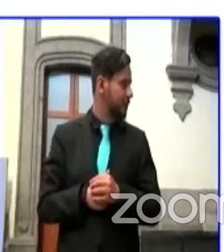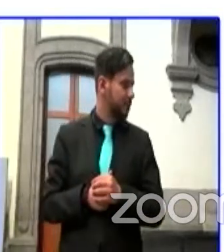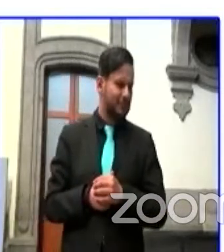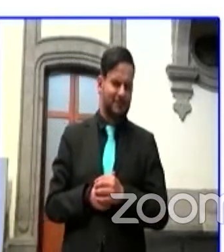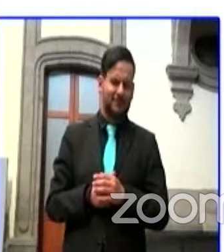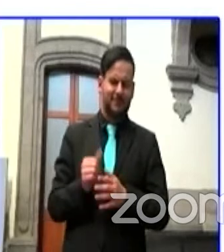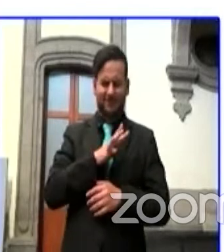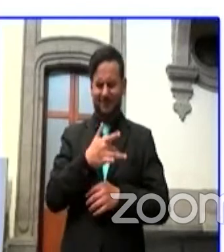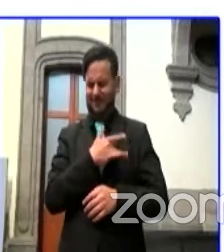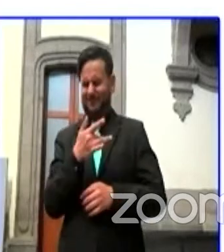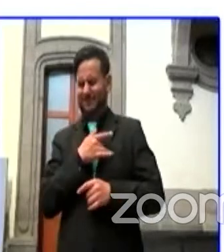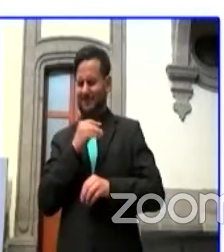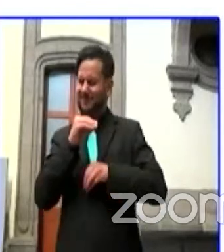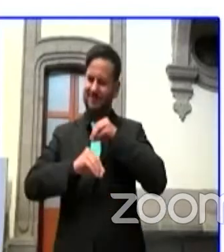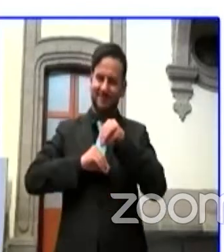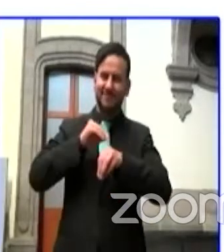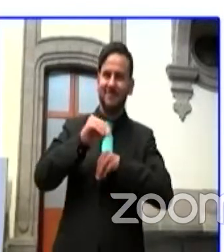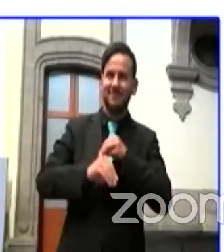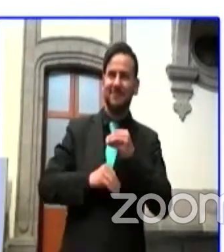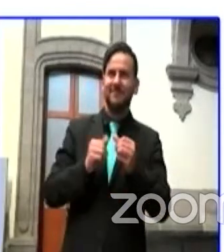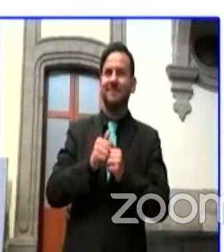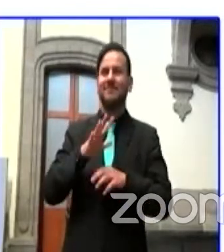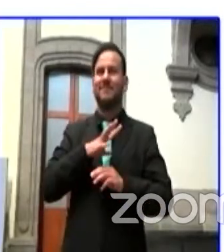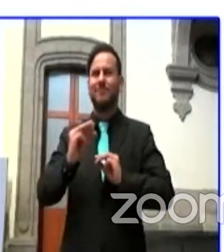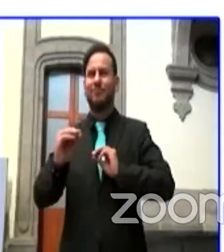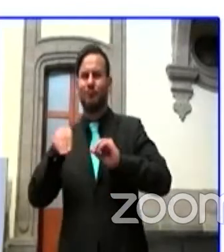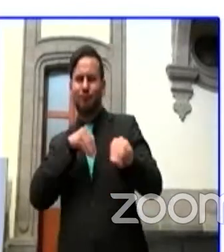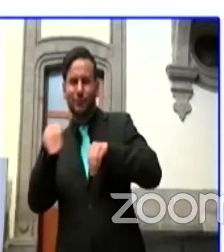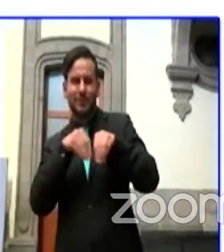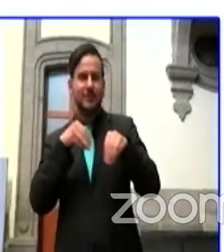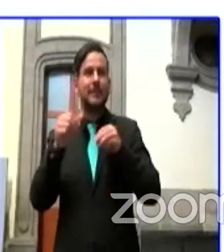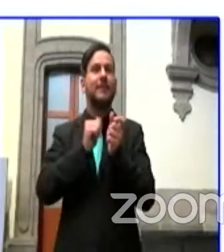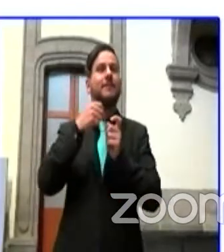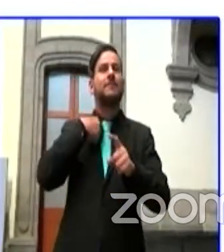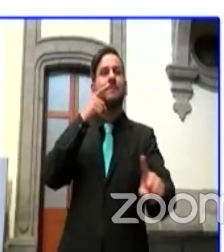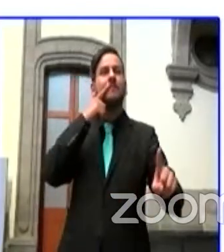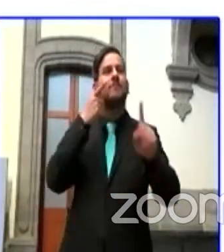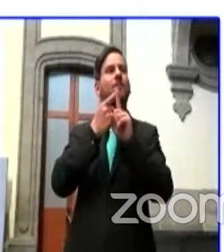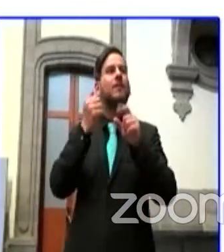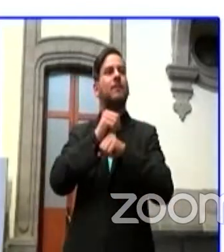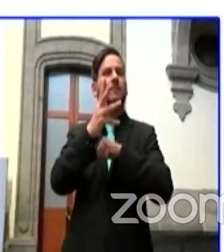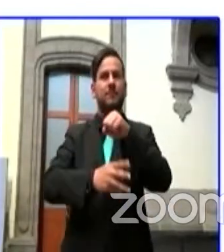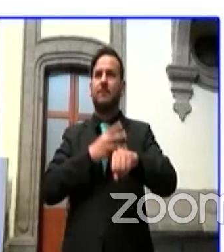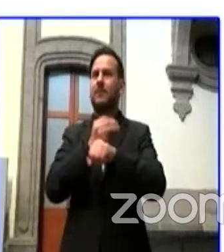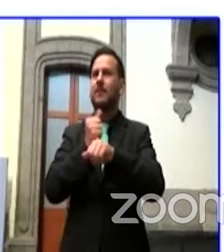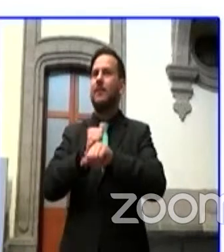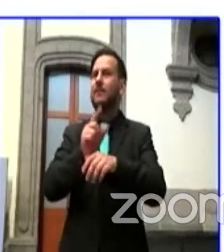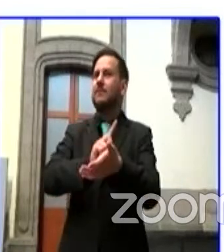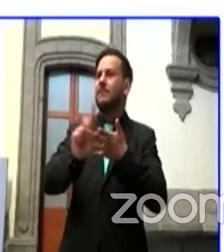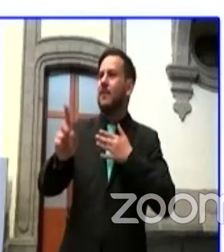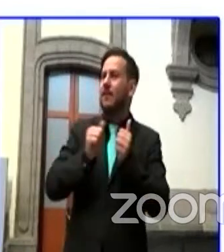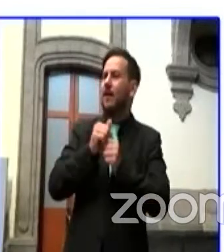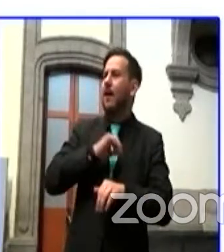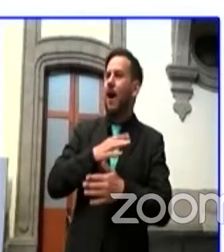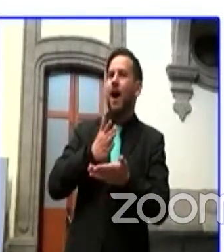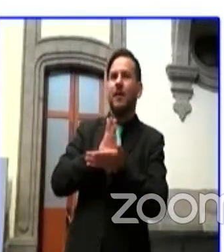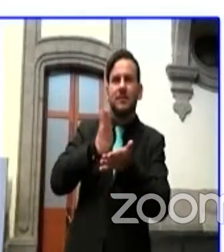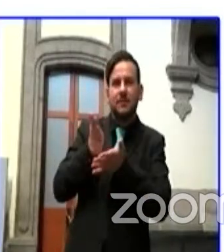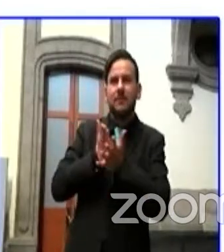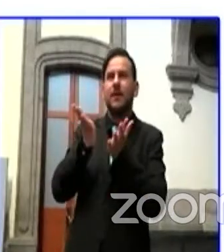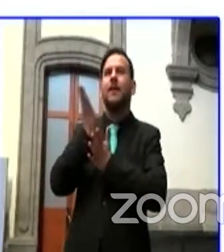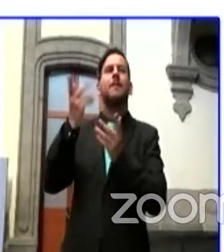las estrategias es el tema de la movilidad para dar cumplimiento pues, al derecho de accesibilidad y movilidad de personas